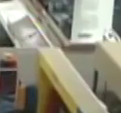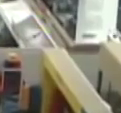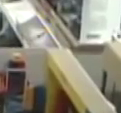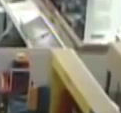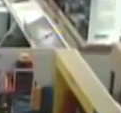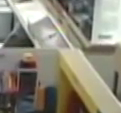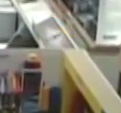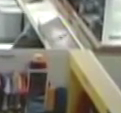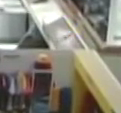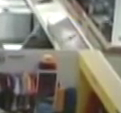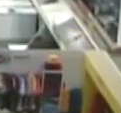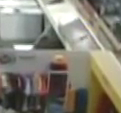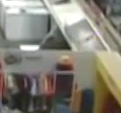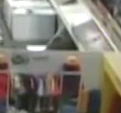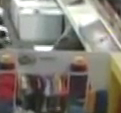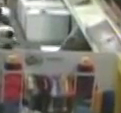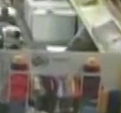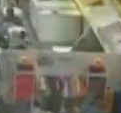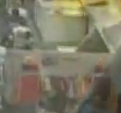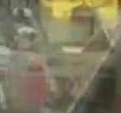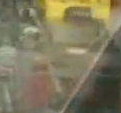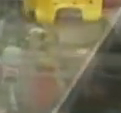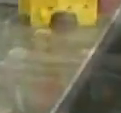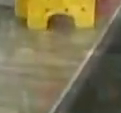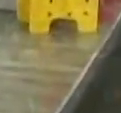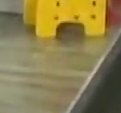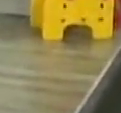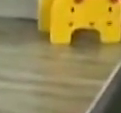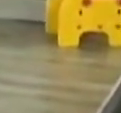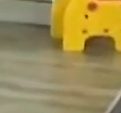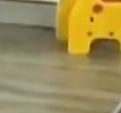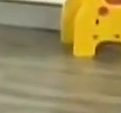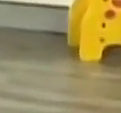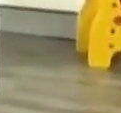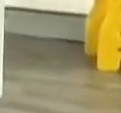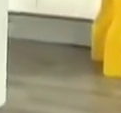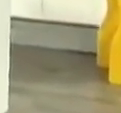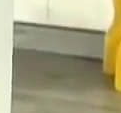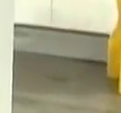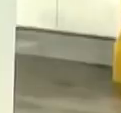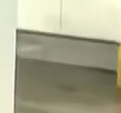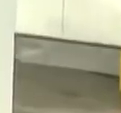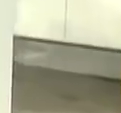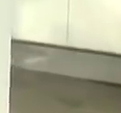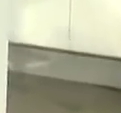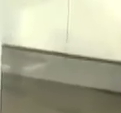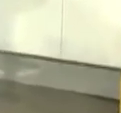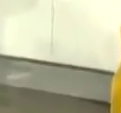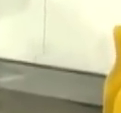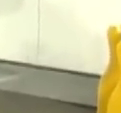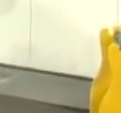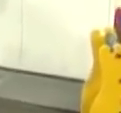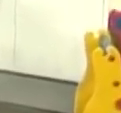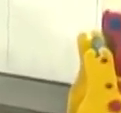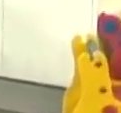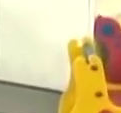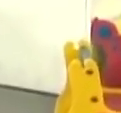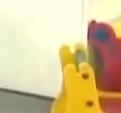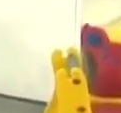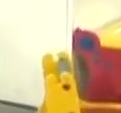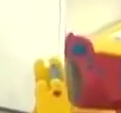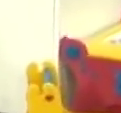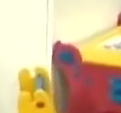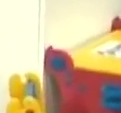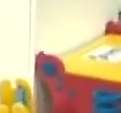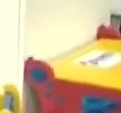en materia económica y las bondades que comienza a dar frutos el Petro en estos momentos. Ya lo señalaba el jefe de